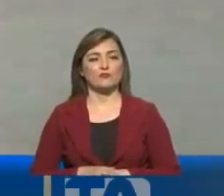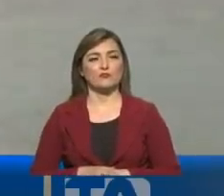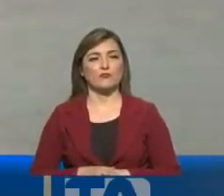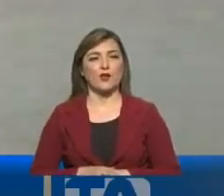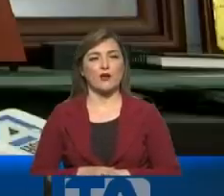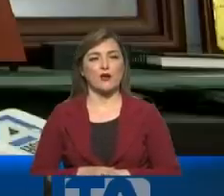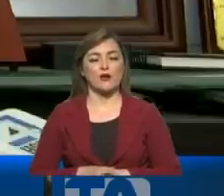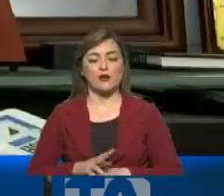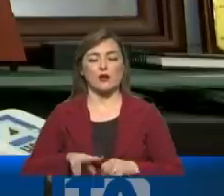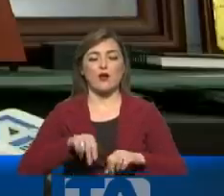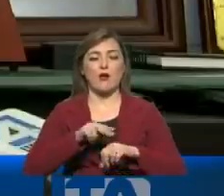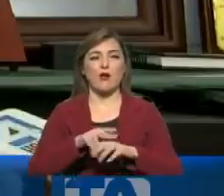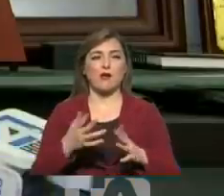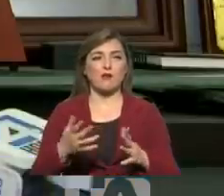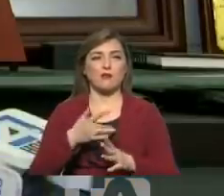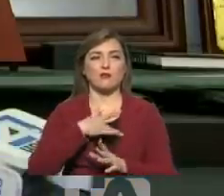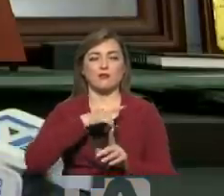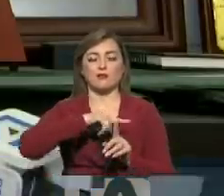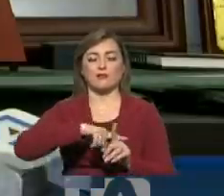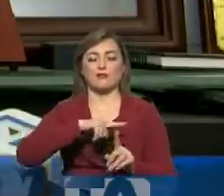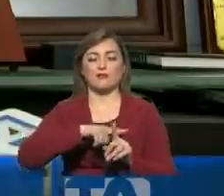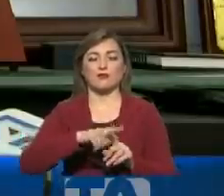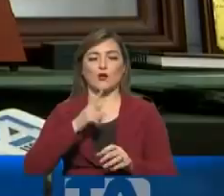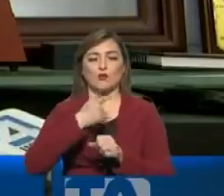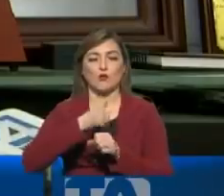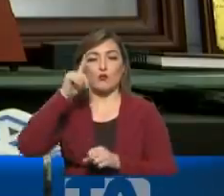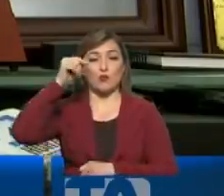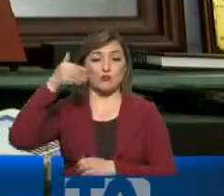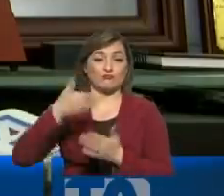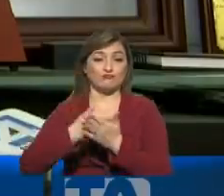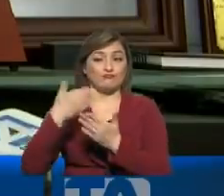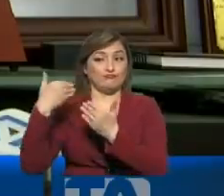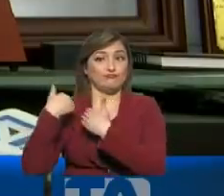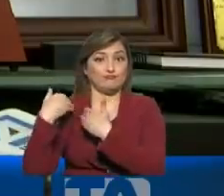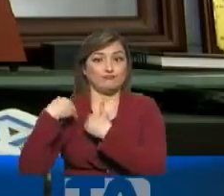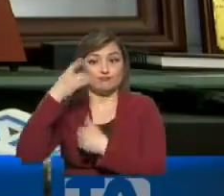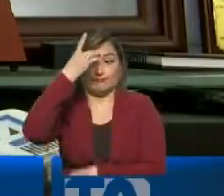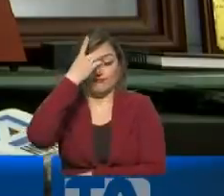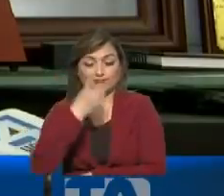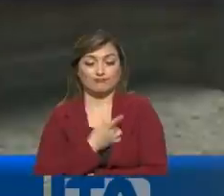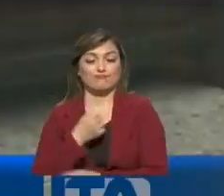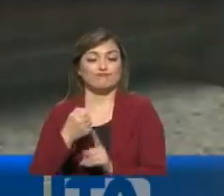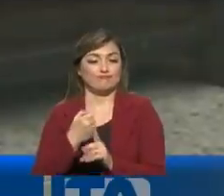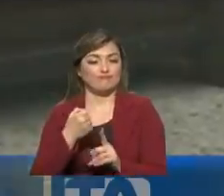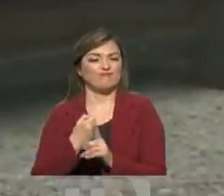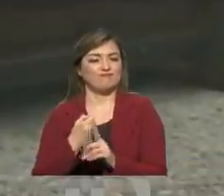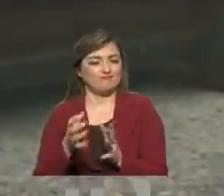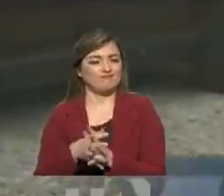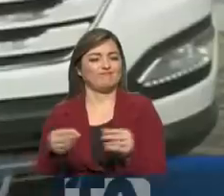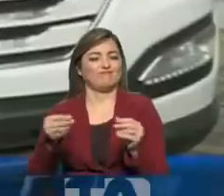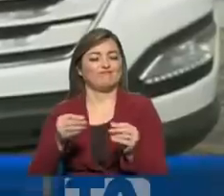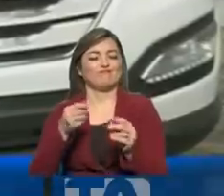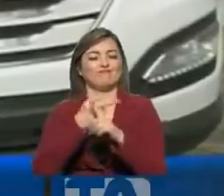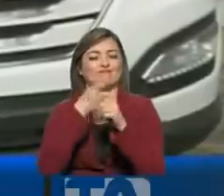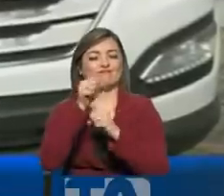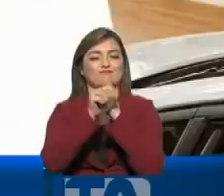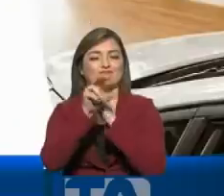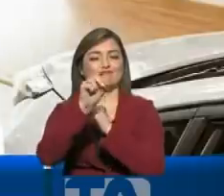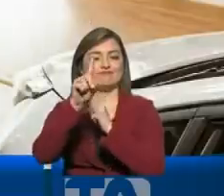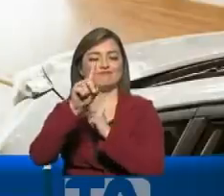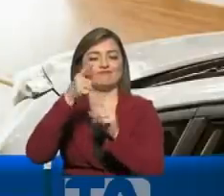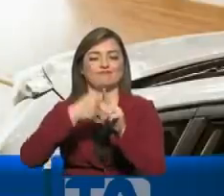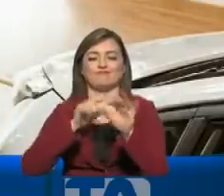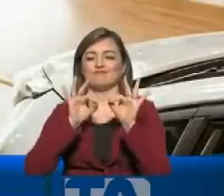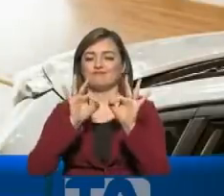más normales. Creo que con optimismo y con las nuevas medidas que un gobierno responsable tome, podremos salir adelante. De hecho, marzo 2021 ya fue un buen